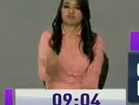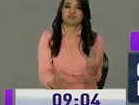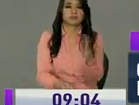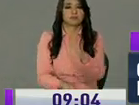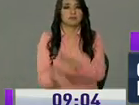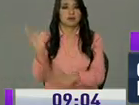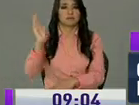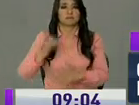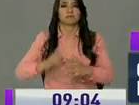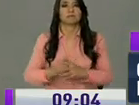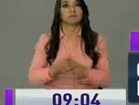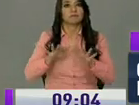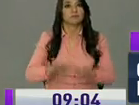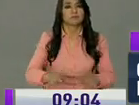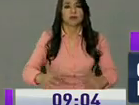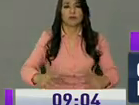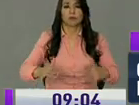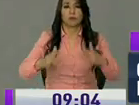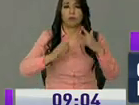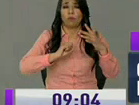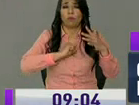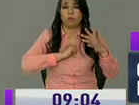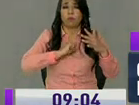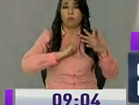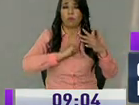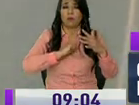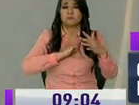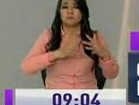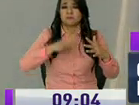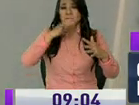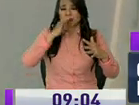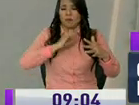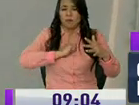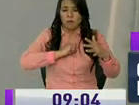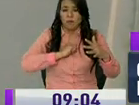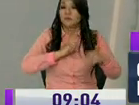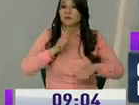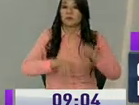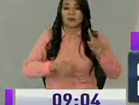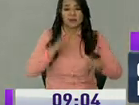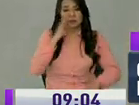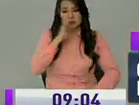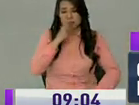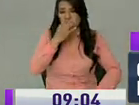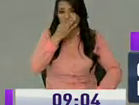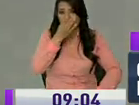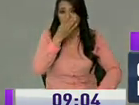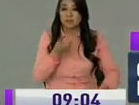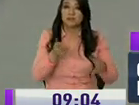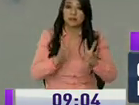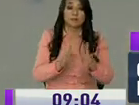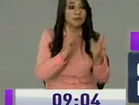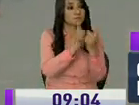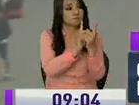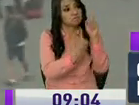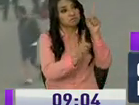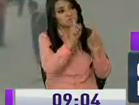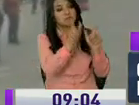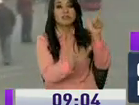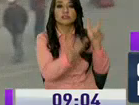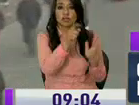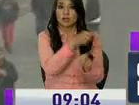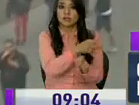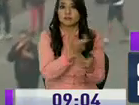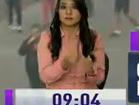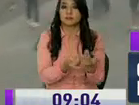nuevamente. Aquí la contaminación también no nos permite respirar en algunos momentos y también hemos podido conversar con quienes aún